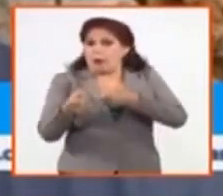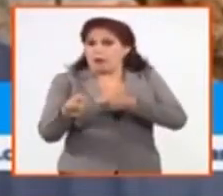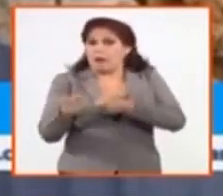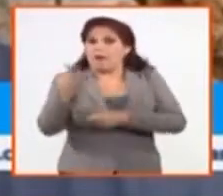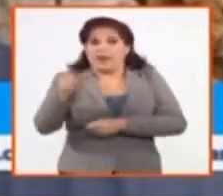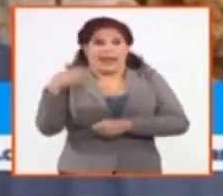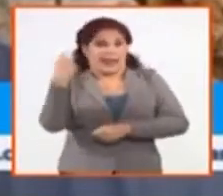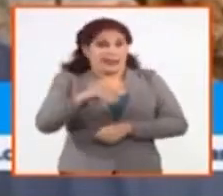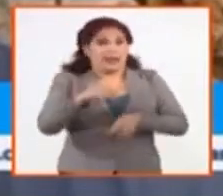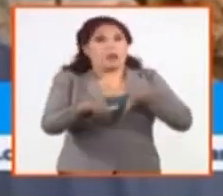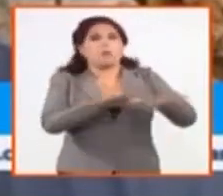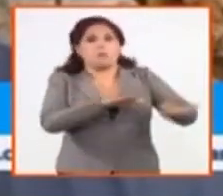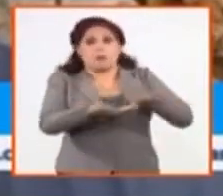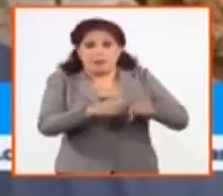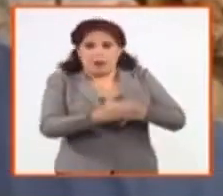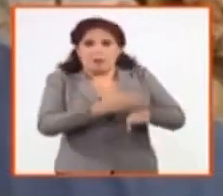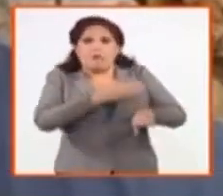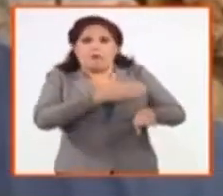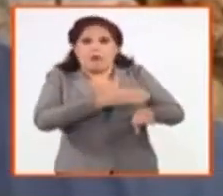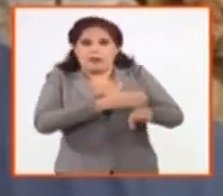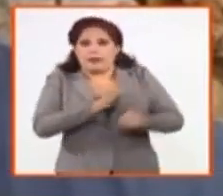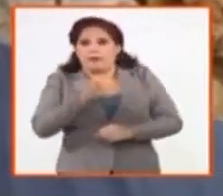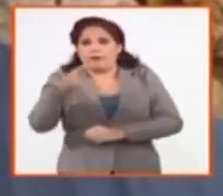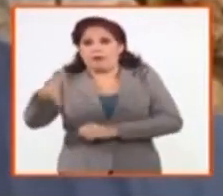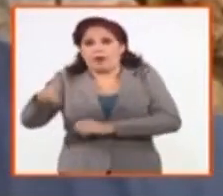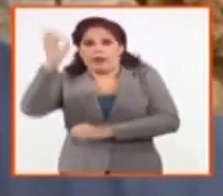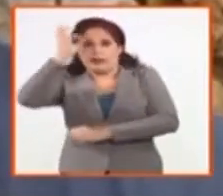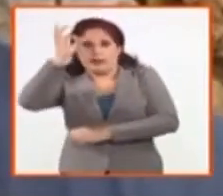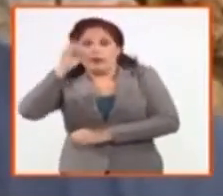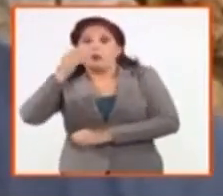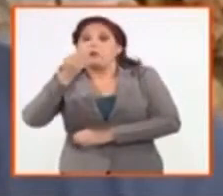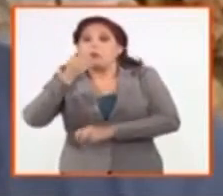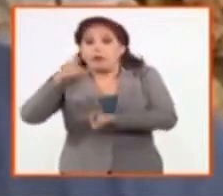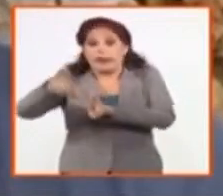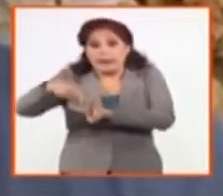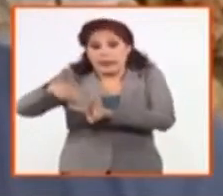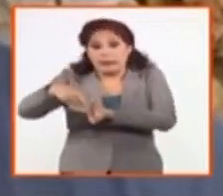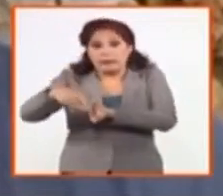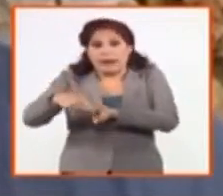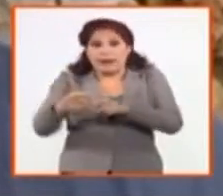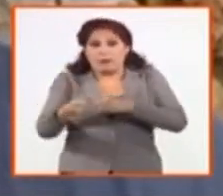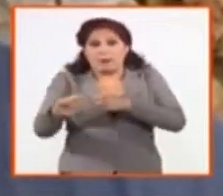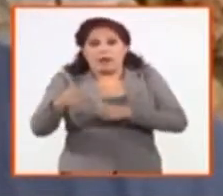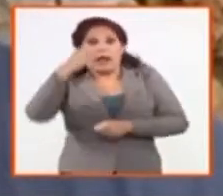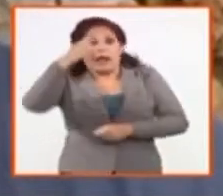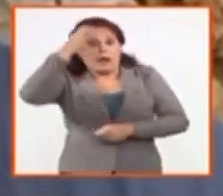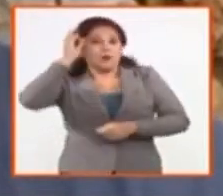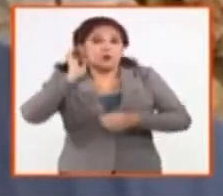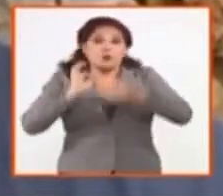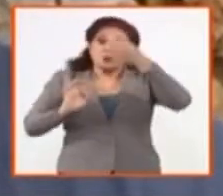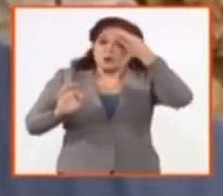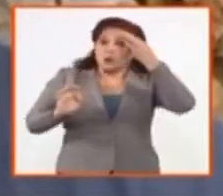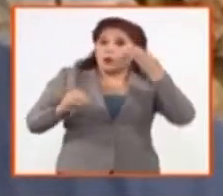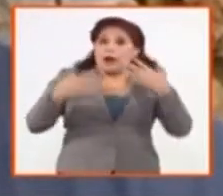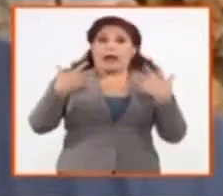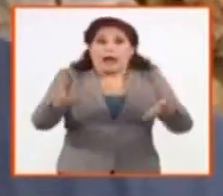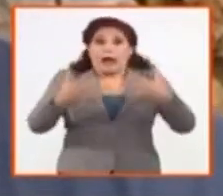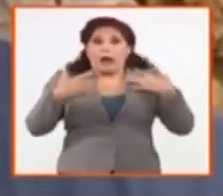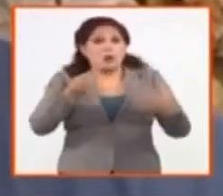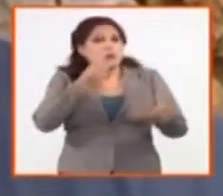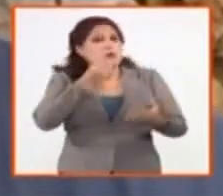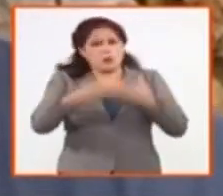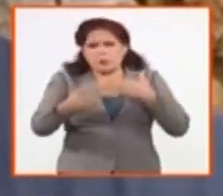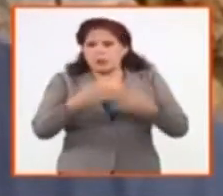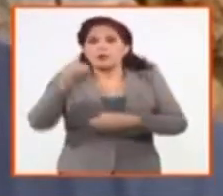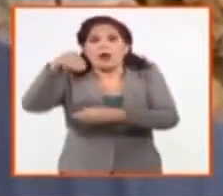entrenados y curtidos en la batalla. Pueden luchar en sandalias a 20 grados bajo cero y después escapar a pie por el Hindu Kush. Algo difícil incluso